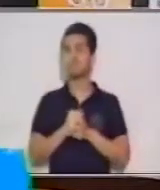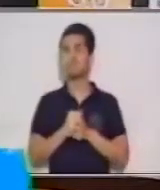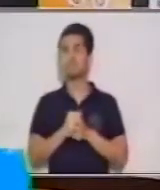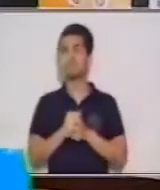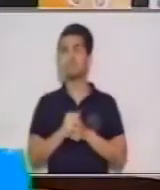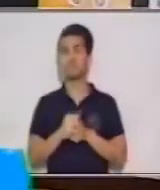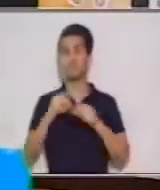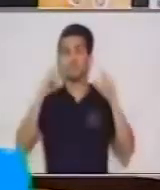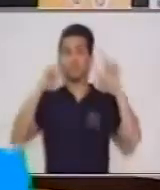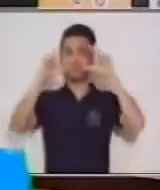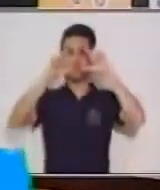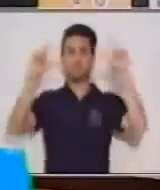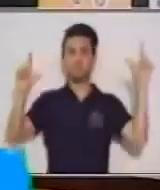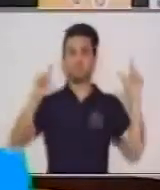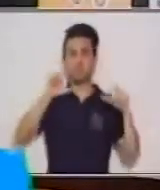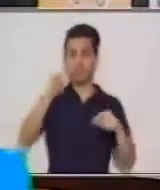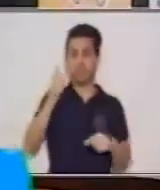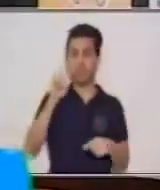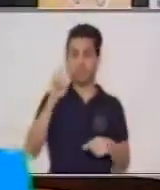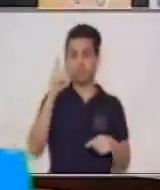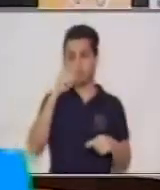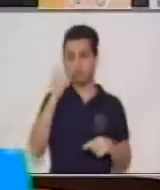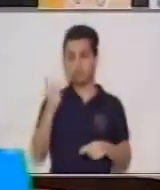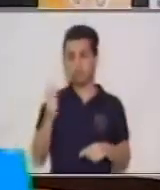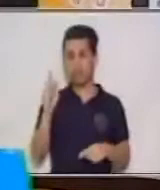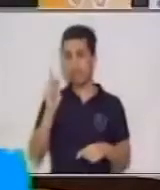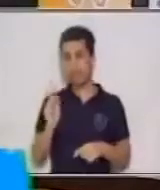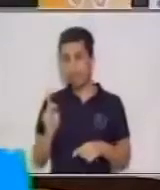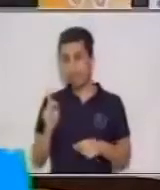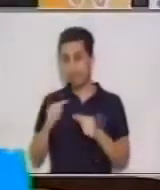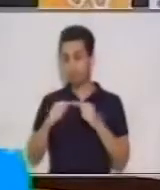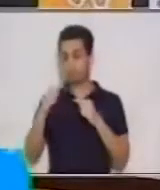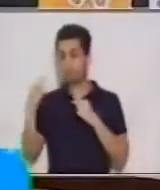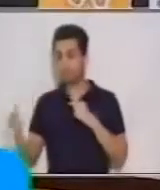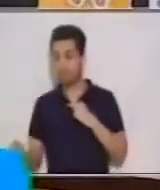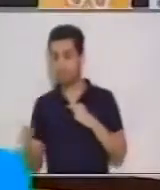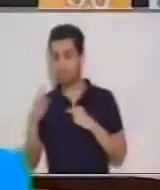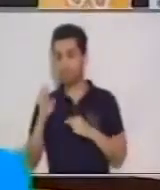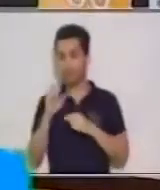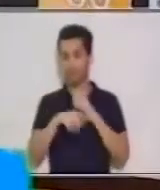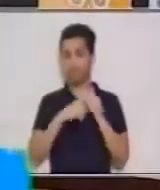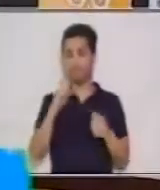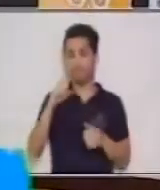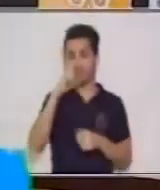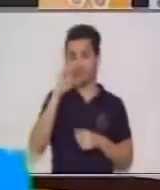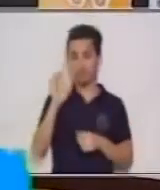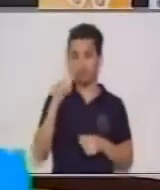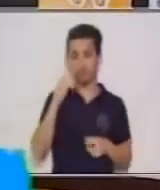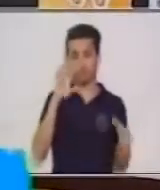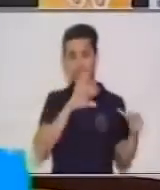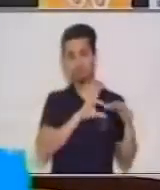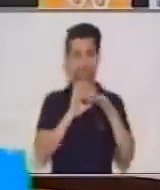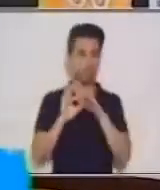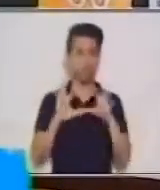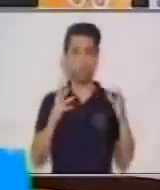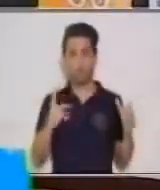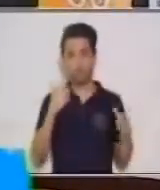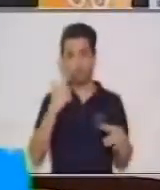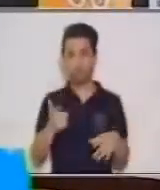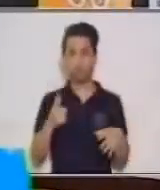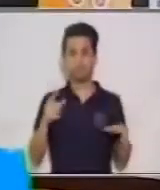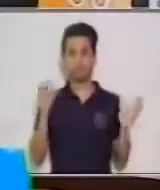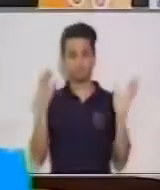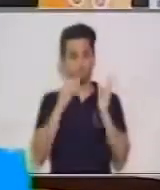trabajar el tema de causa y efecto. Cómo se relacionan y cómo lo puedes identificar en un texto. Recuerda, si en casa hay alguna persona